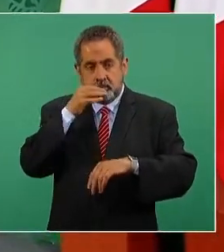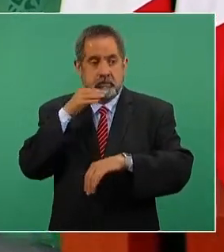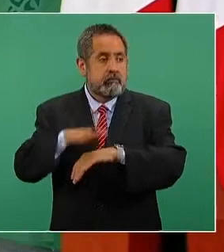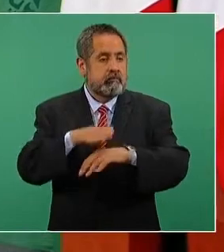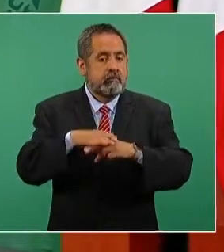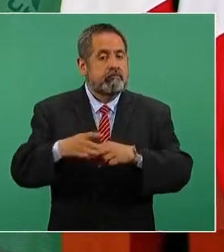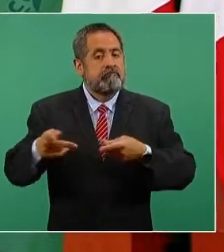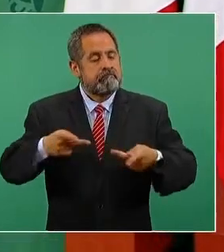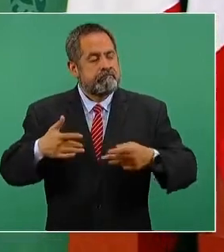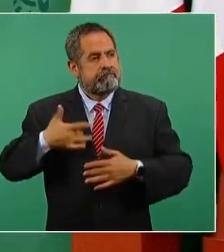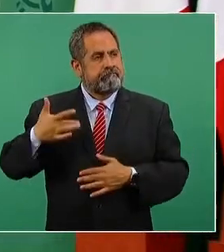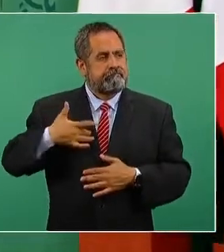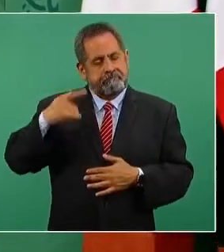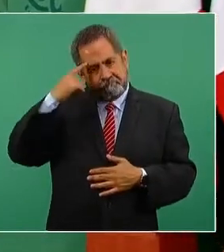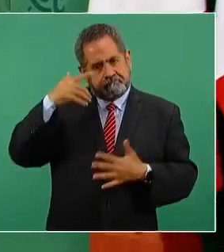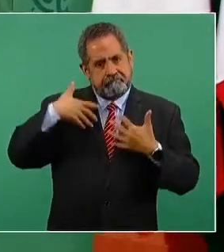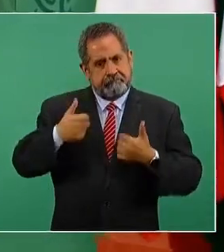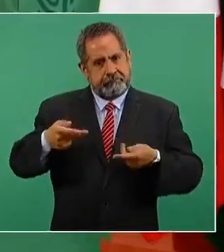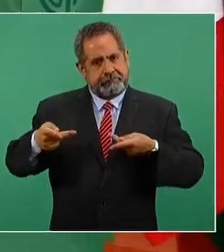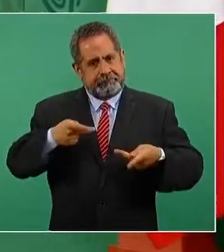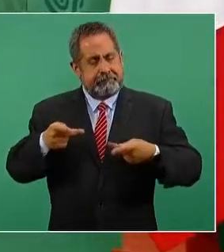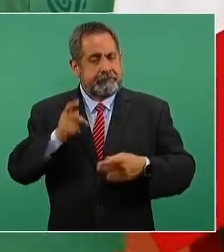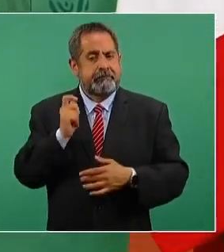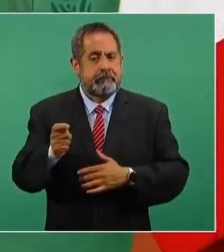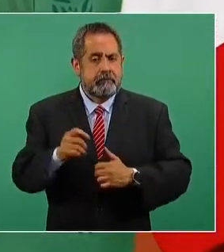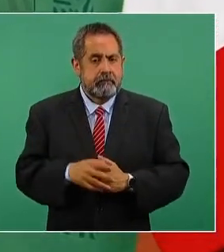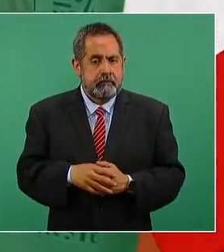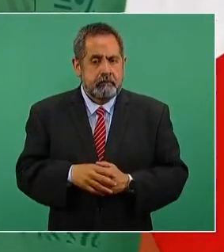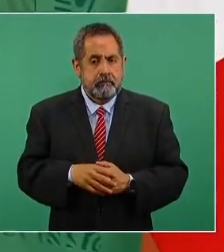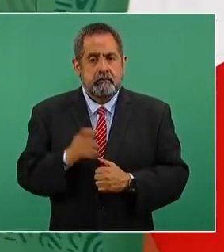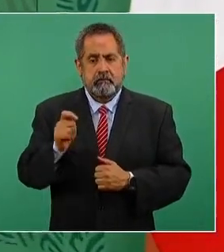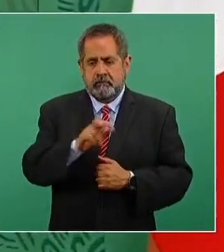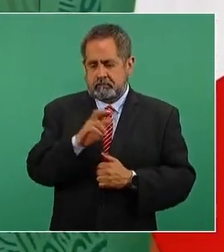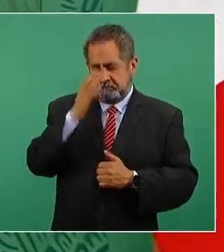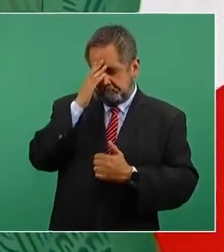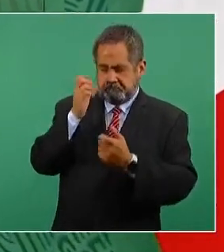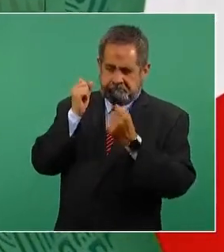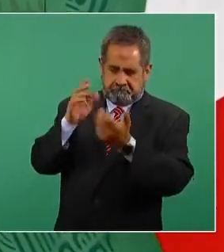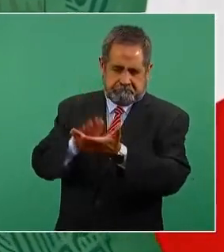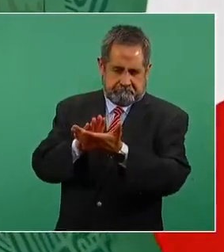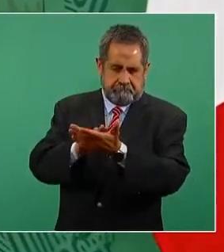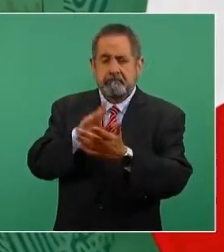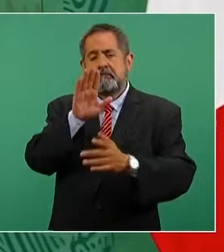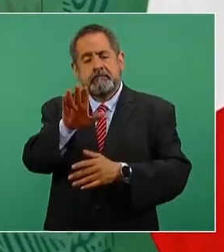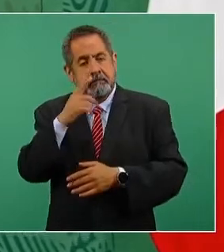porque también necesitamos hacerle un reconocimiento, así como tenemos